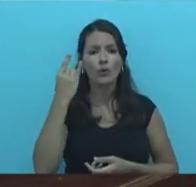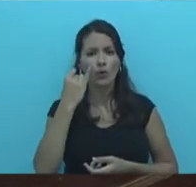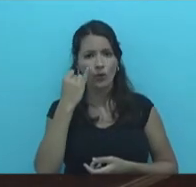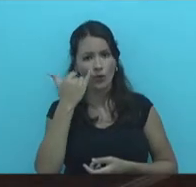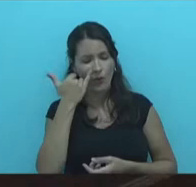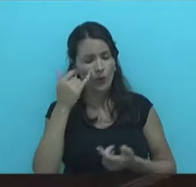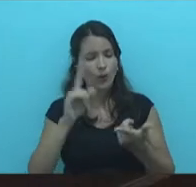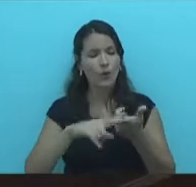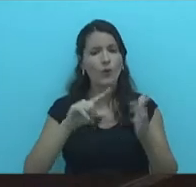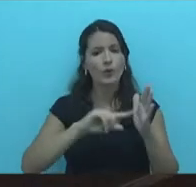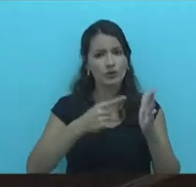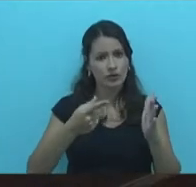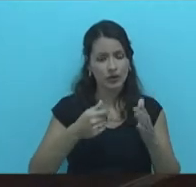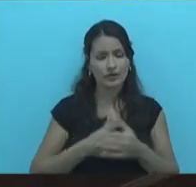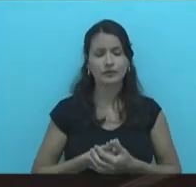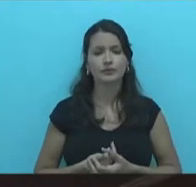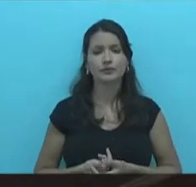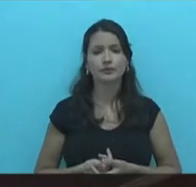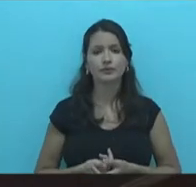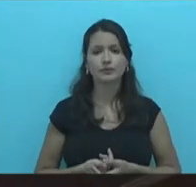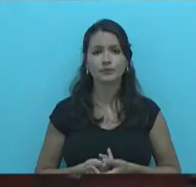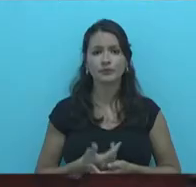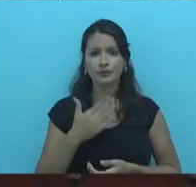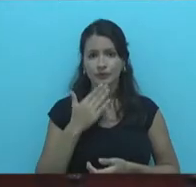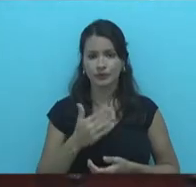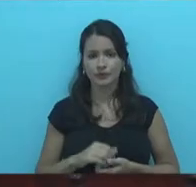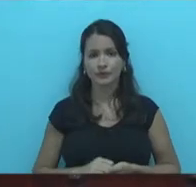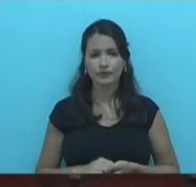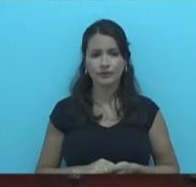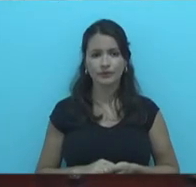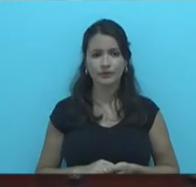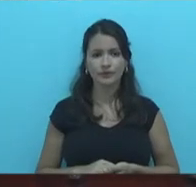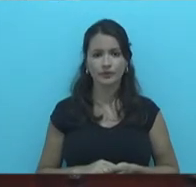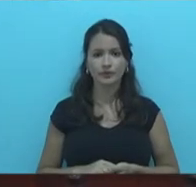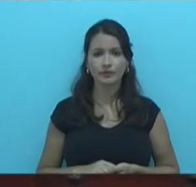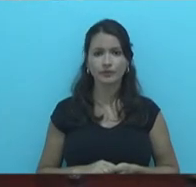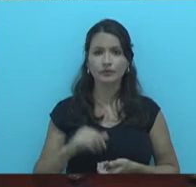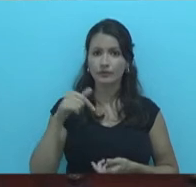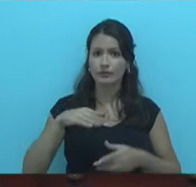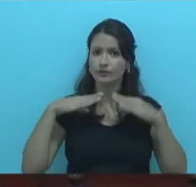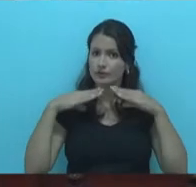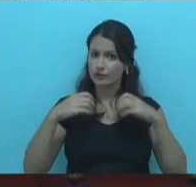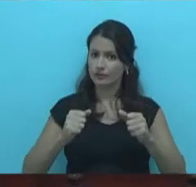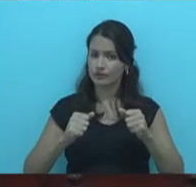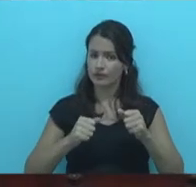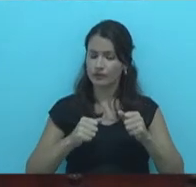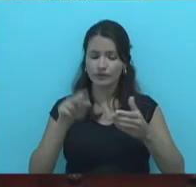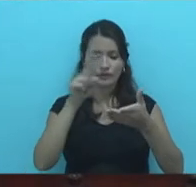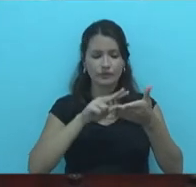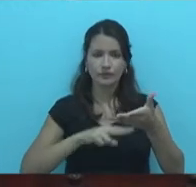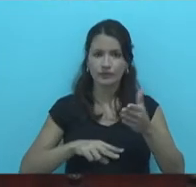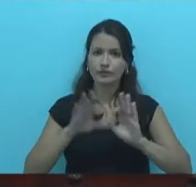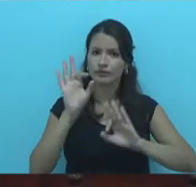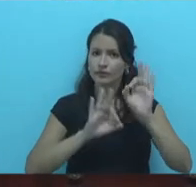diputado. Si nadie más va a hacer uso de la palabra, vamos a dar ingreso por secretaría a los proyectos acordados en reunión de